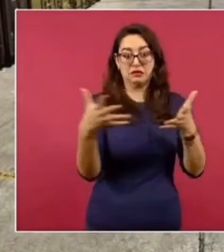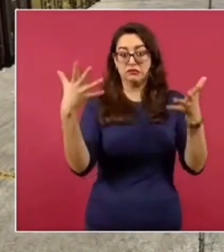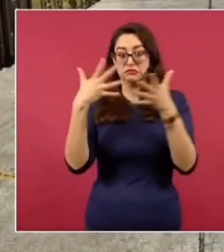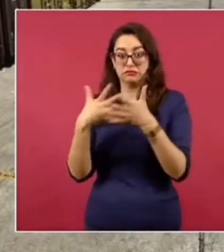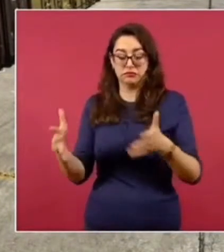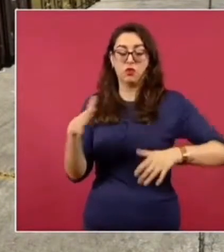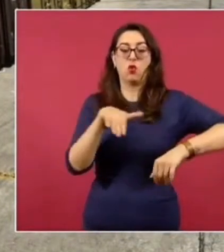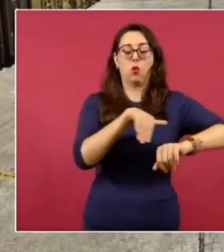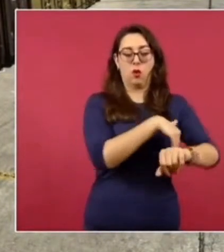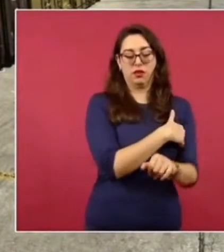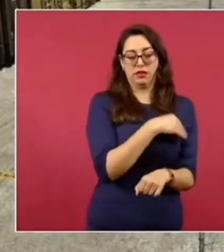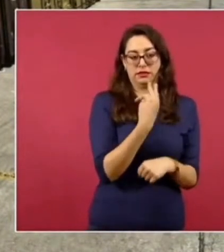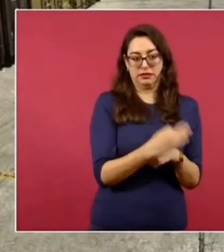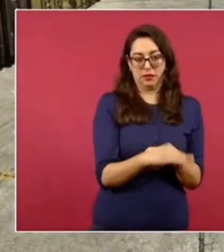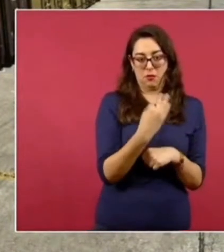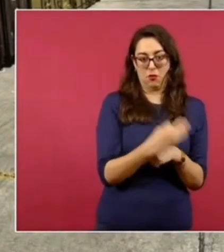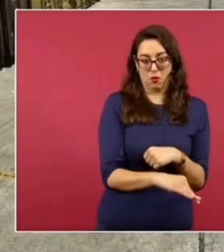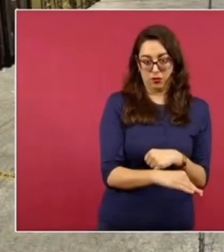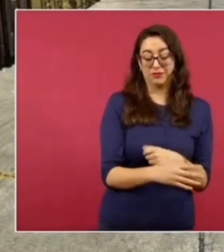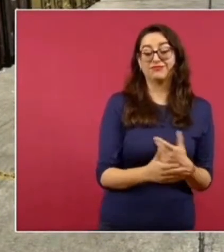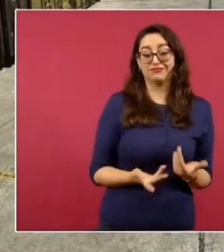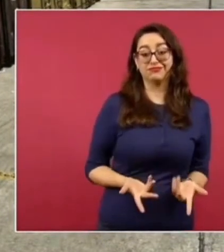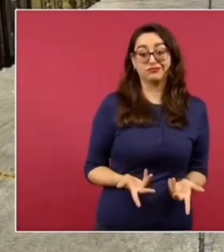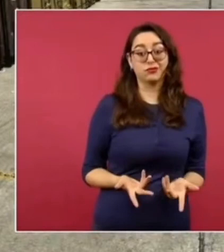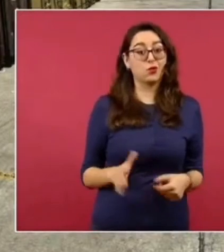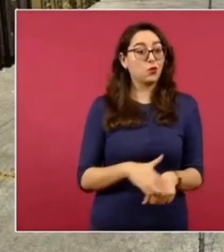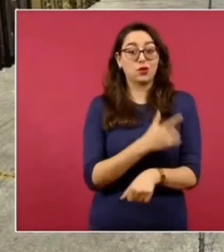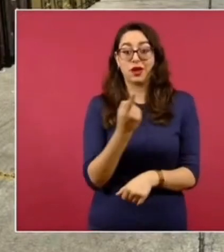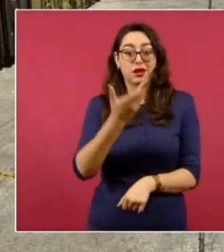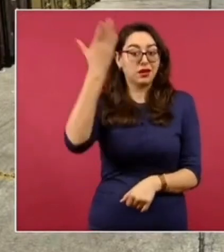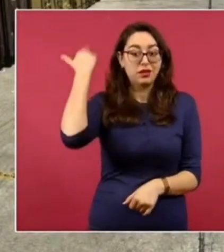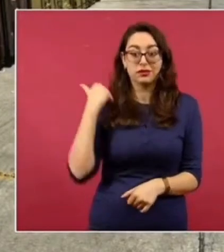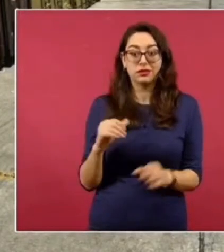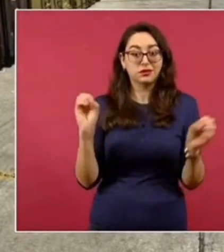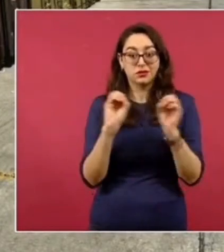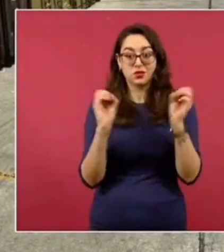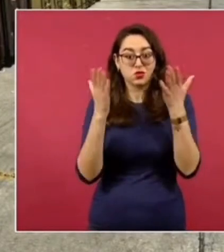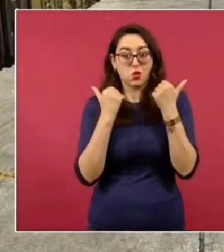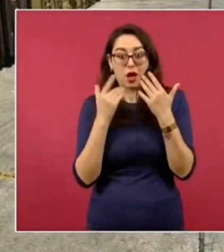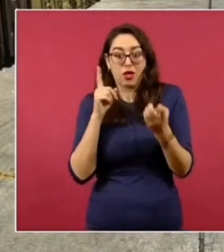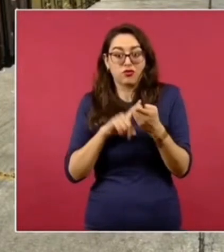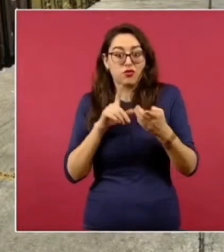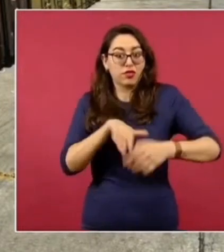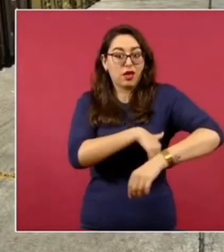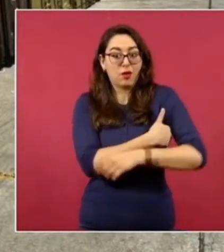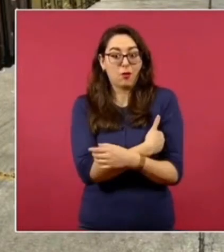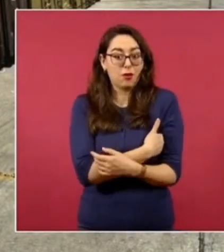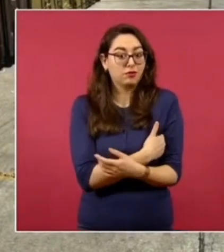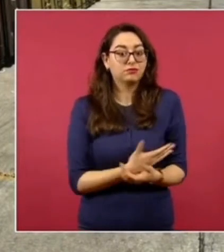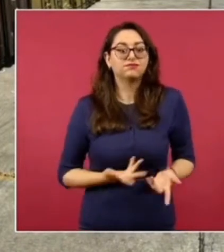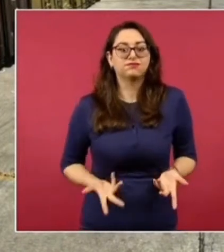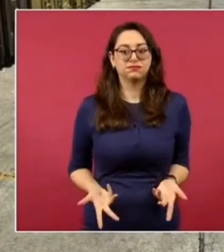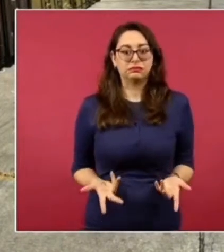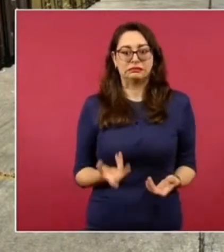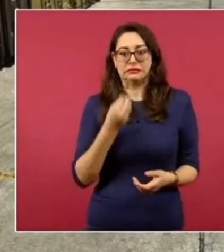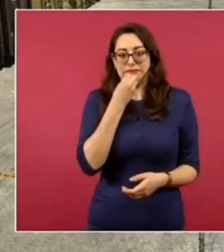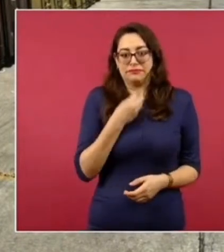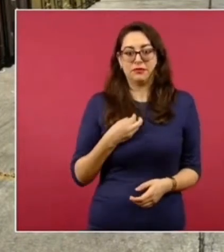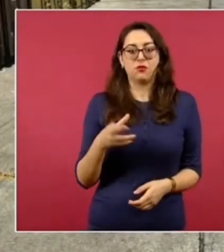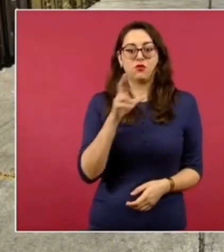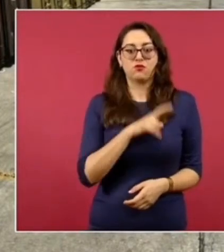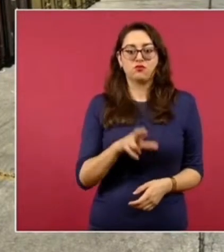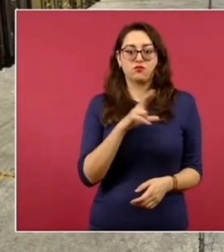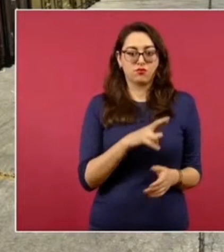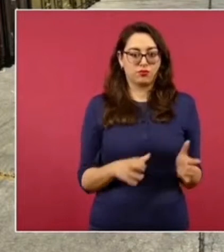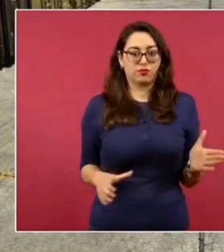solución en estos contenedores. A ese nivel hemos tenido que llegar a tener que buscar contenedores para poder almacenar ahí lo que no está